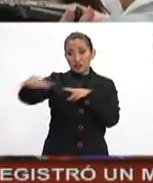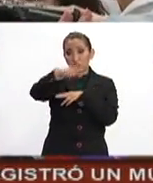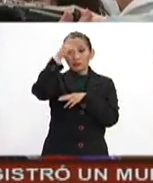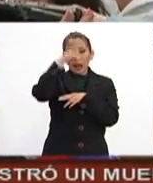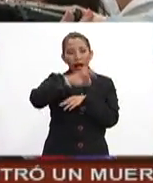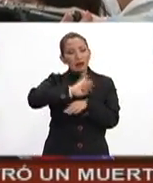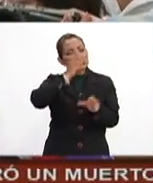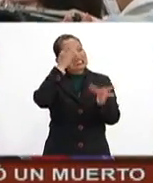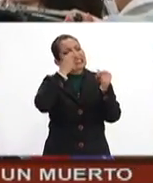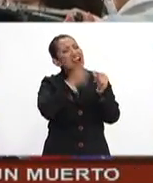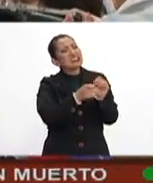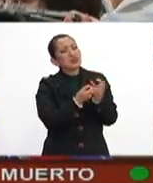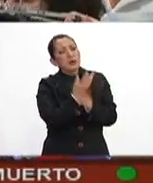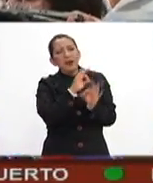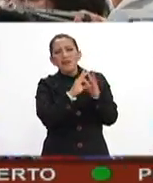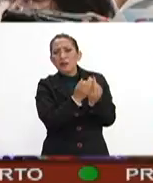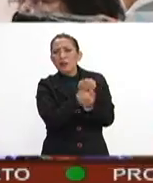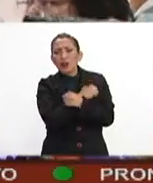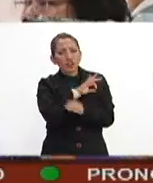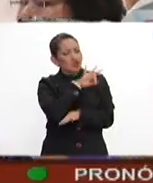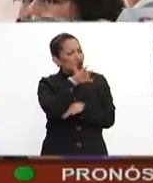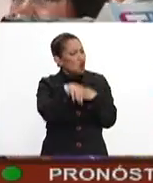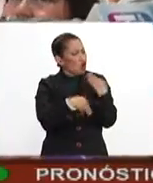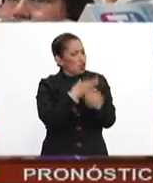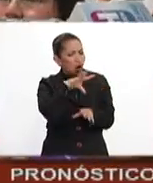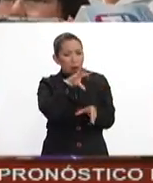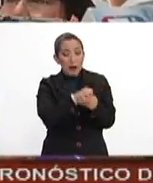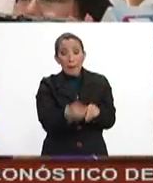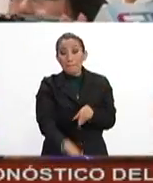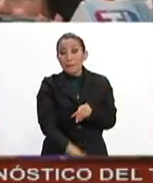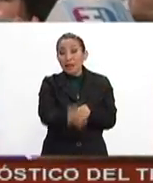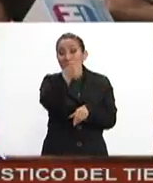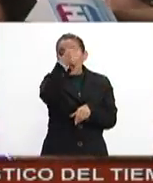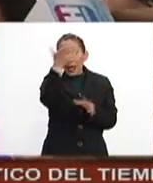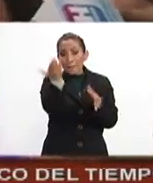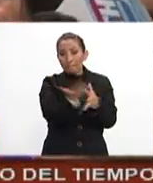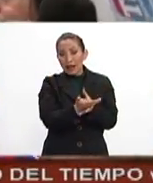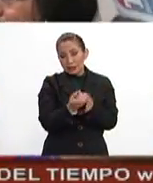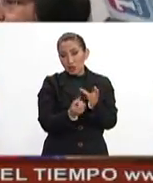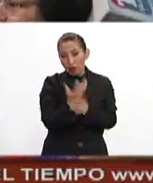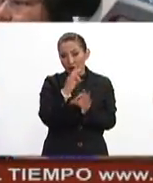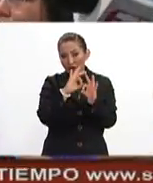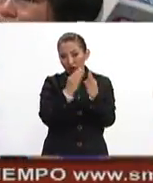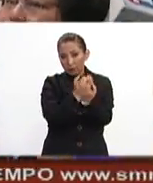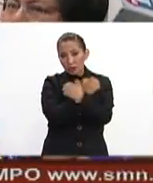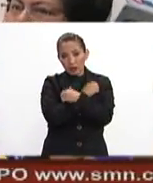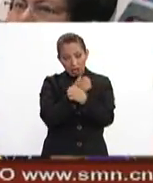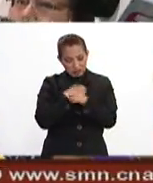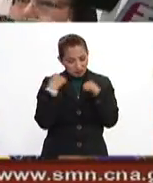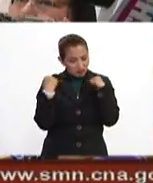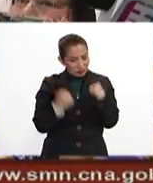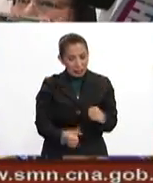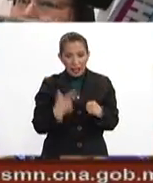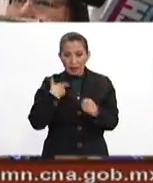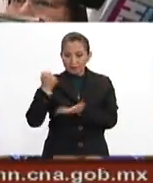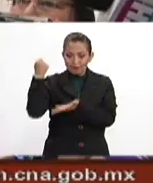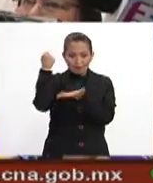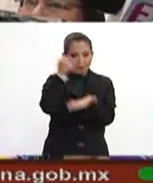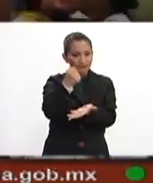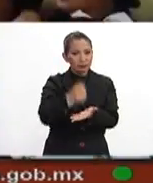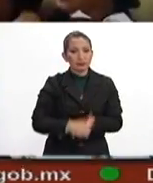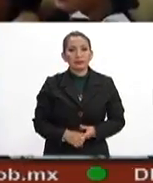que todos conozcan este nuevo modelo. Toda esa parte, que es la primera etapa del nuevo modelo educativo, está garantizado el